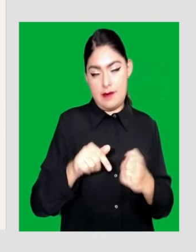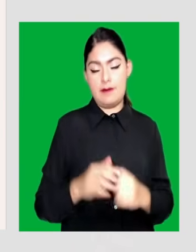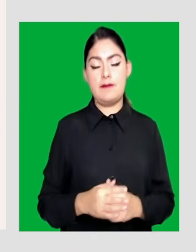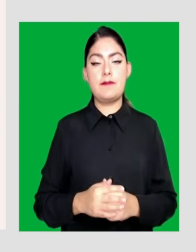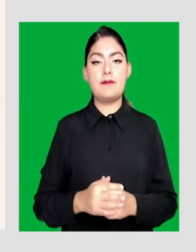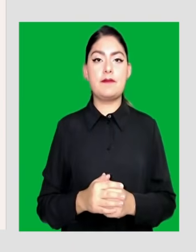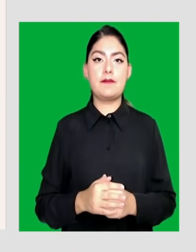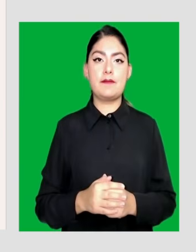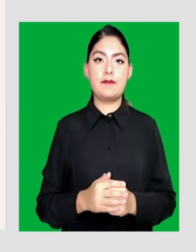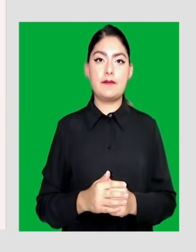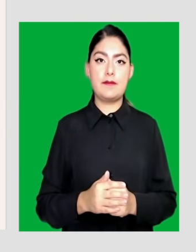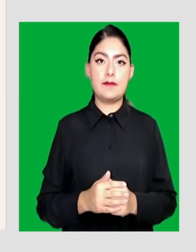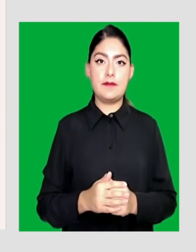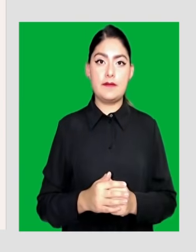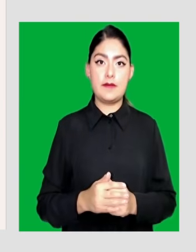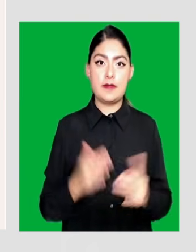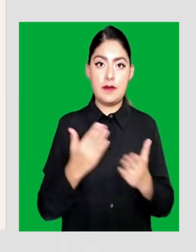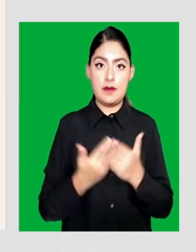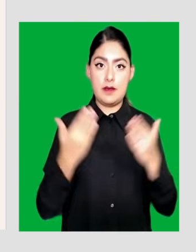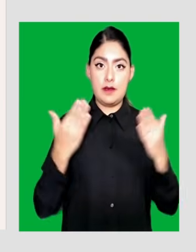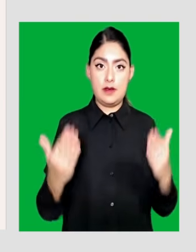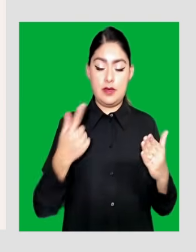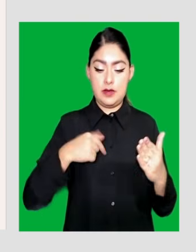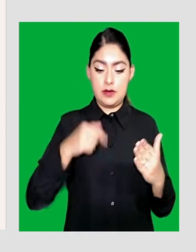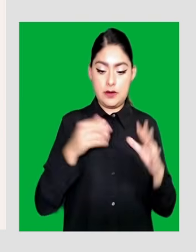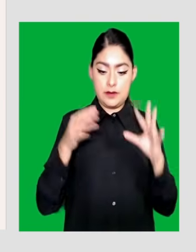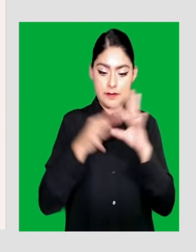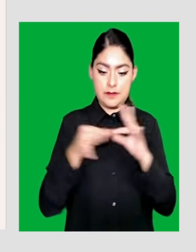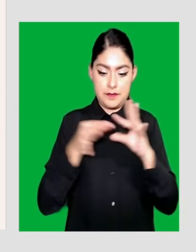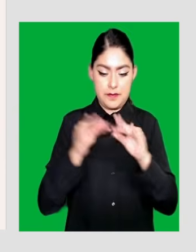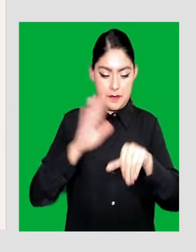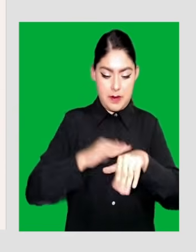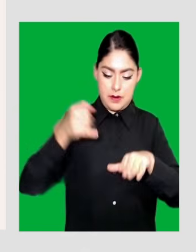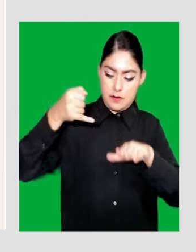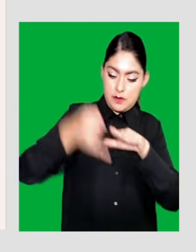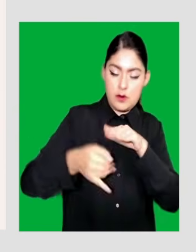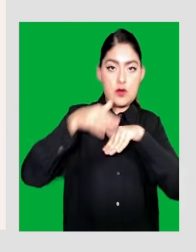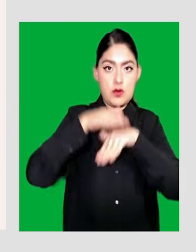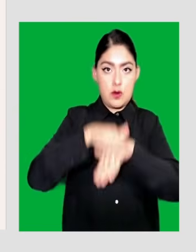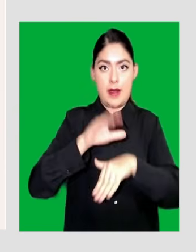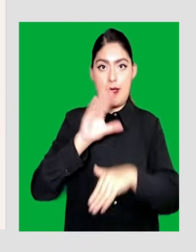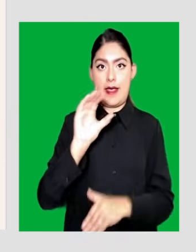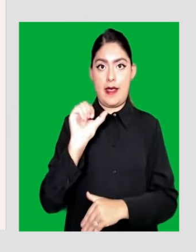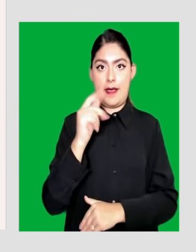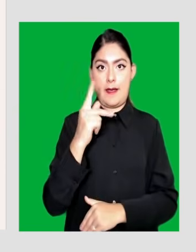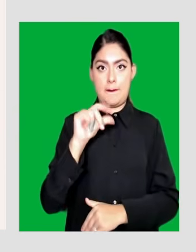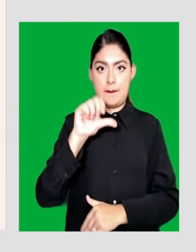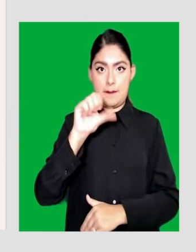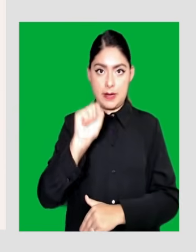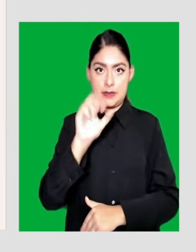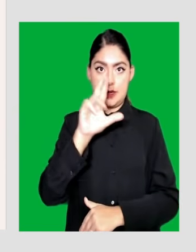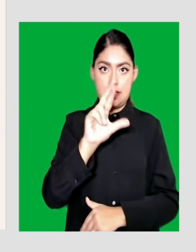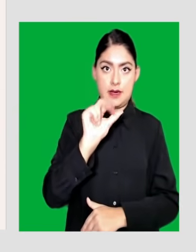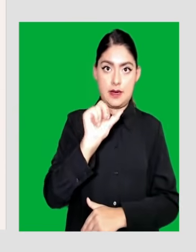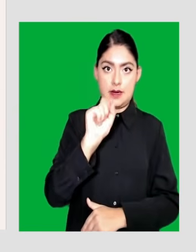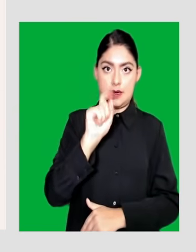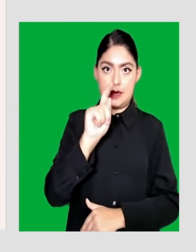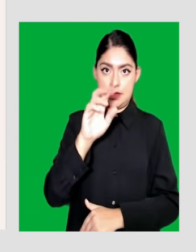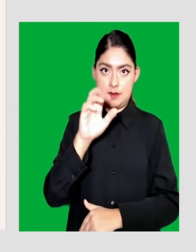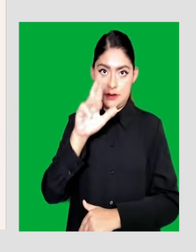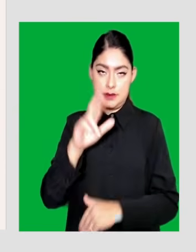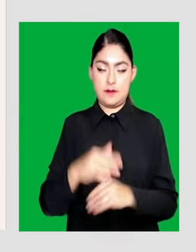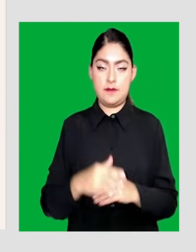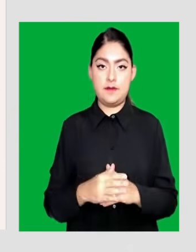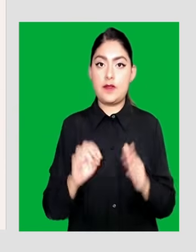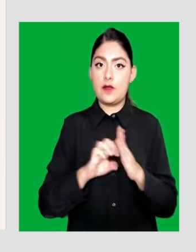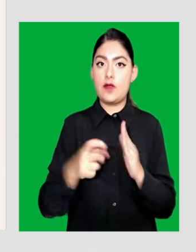podemos combinar diferentes tipos de información geográfica apilando estas capas de manera estratégica para poder obtener una vista